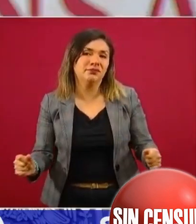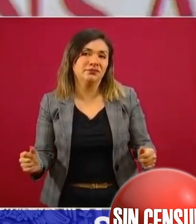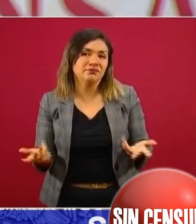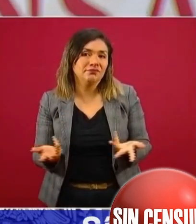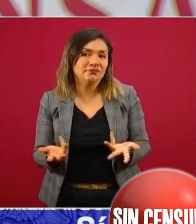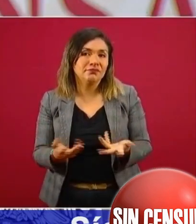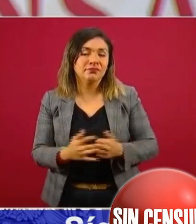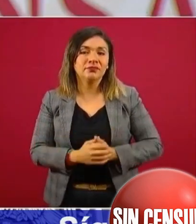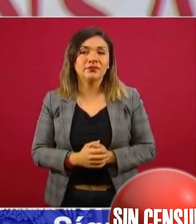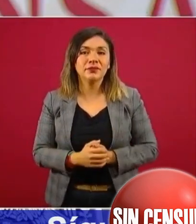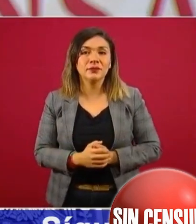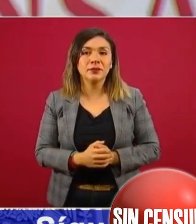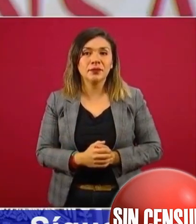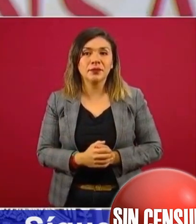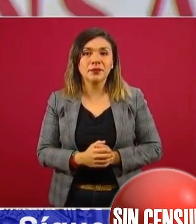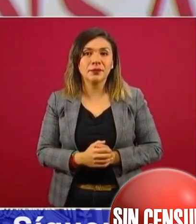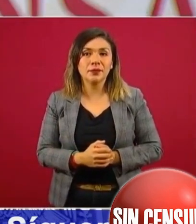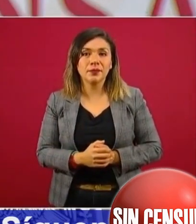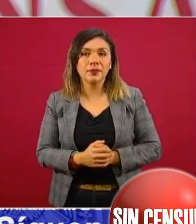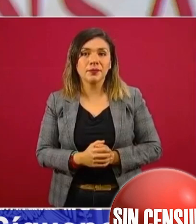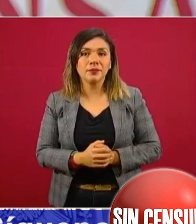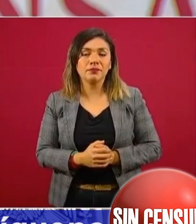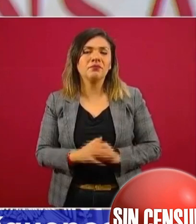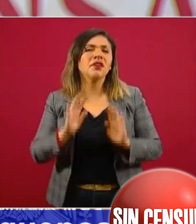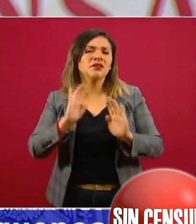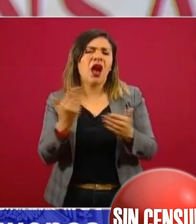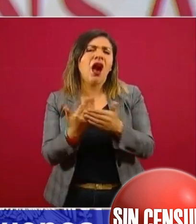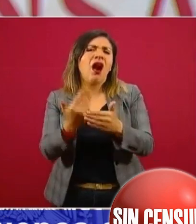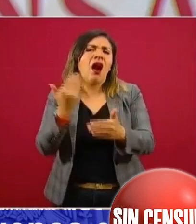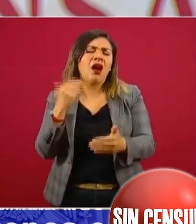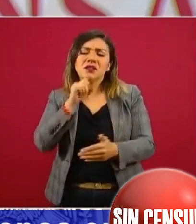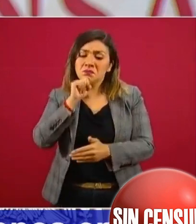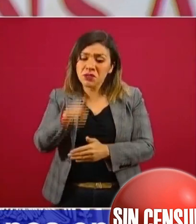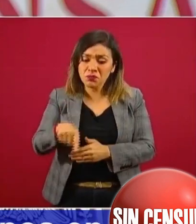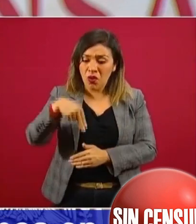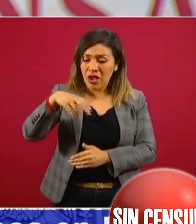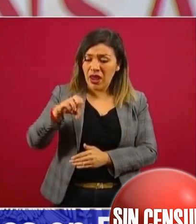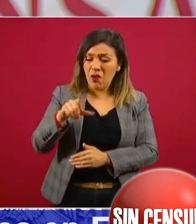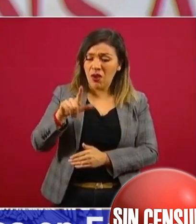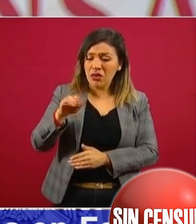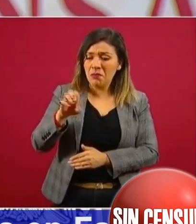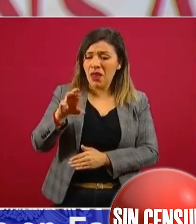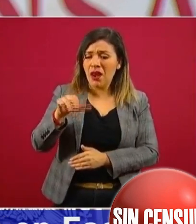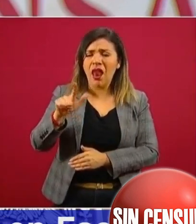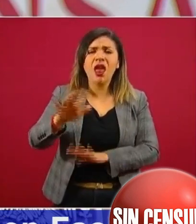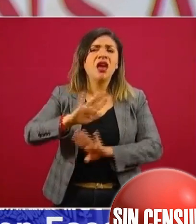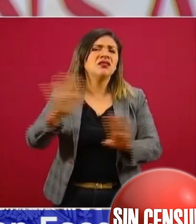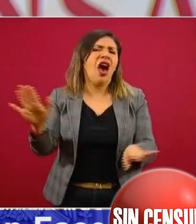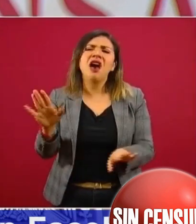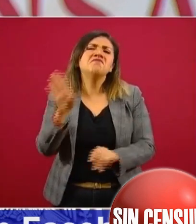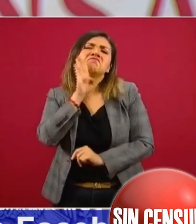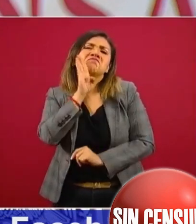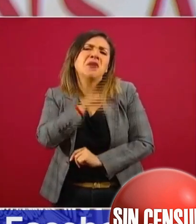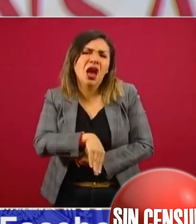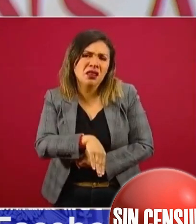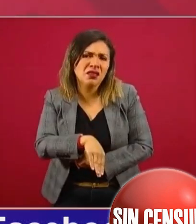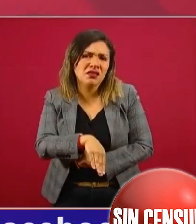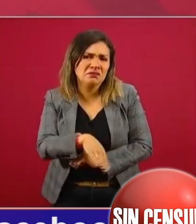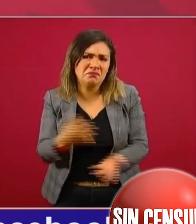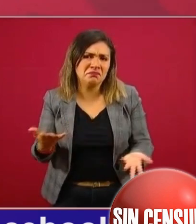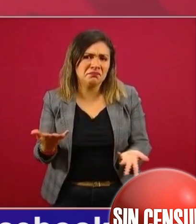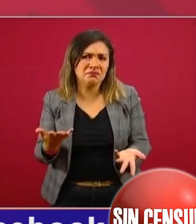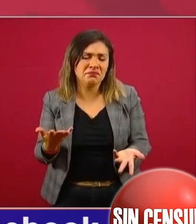Ya el modelo estaba dañado. Tan es así que no